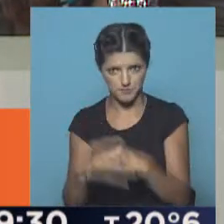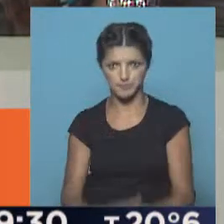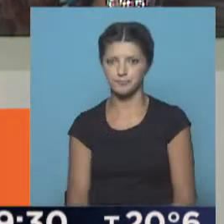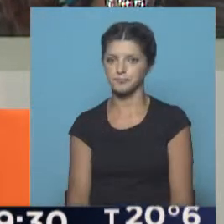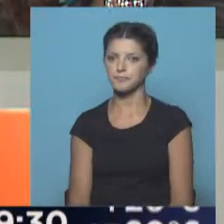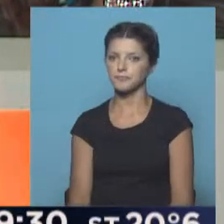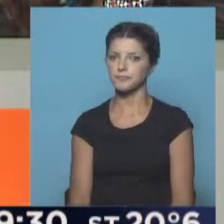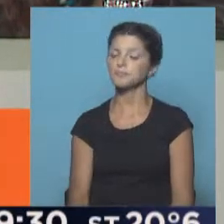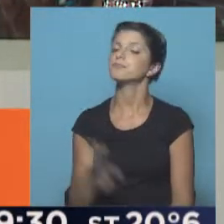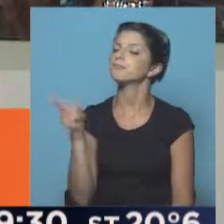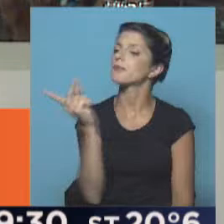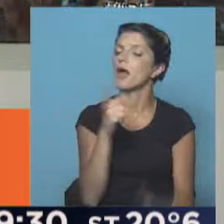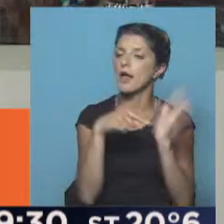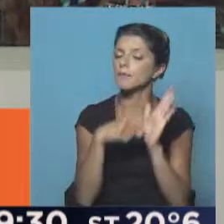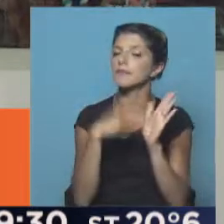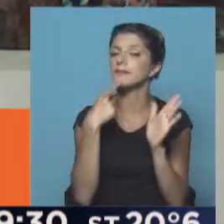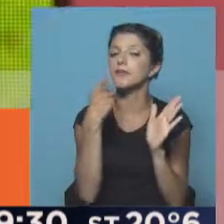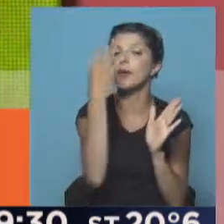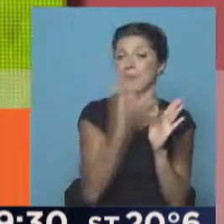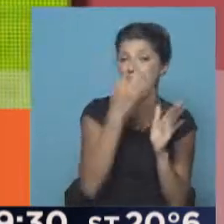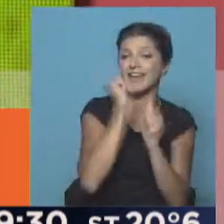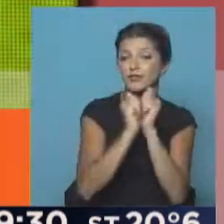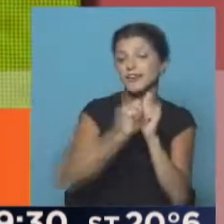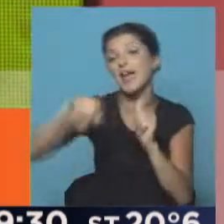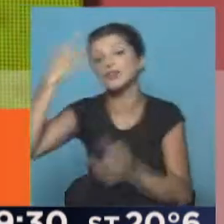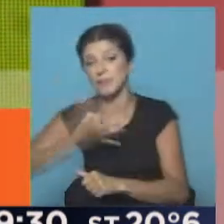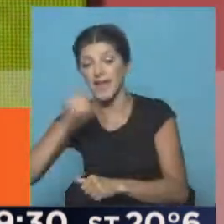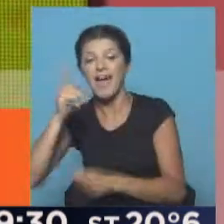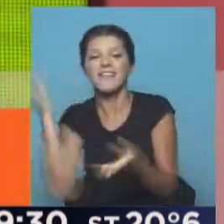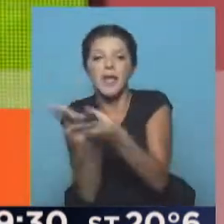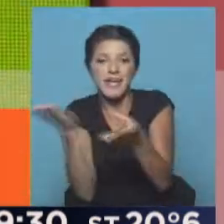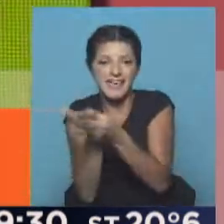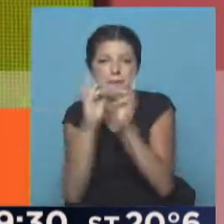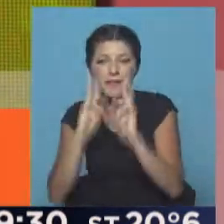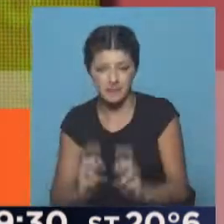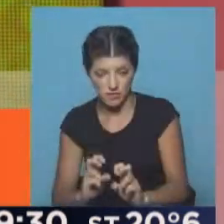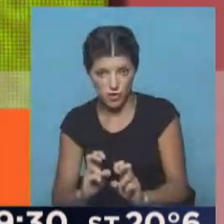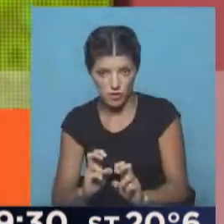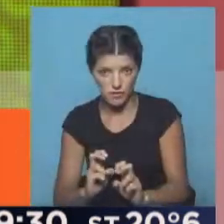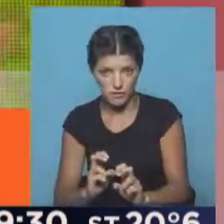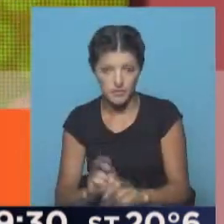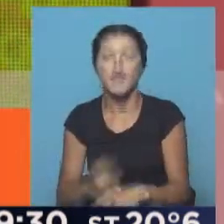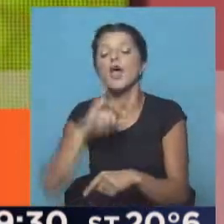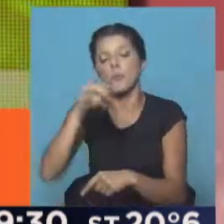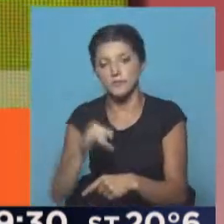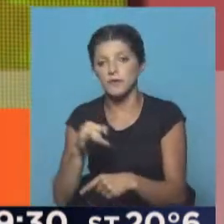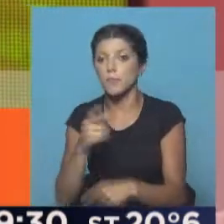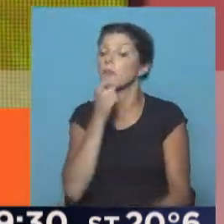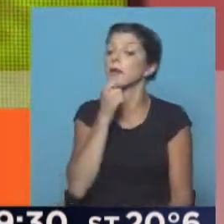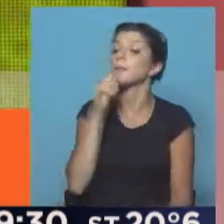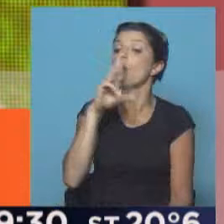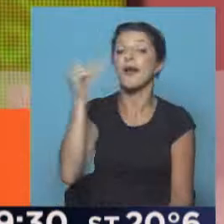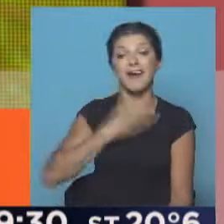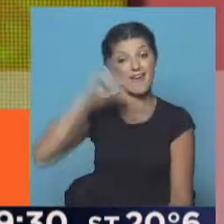hay una verdad histórica, la real, y otra verdad formal del expediente, Claro. como que trata de cumplir las formas. Digamos, el juez Rafecas,